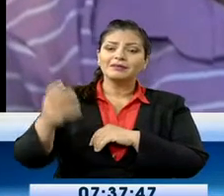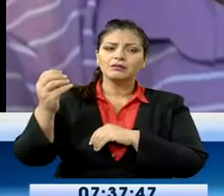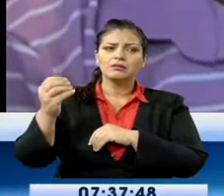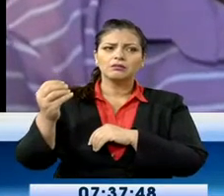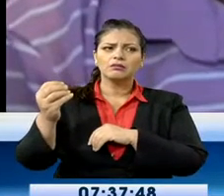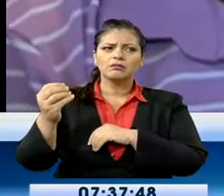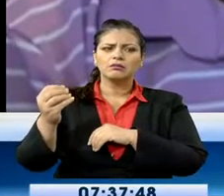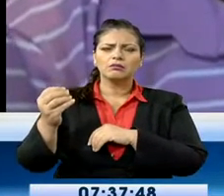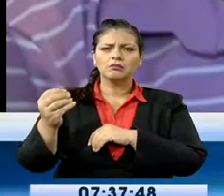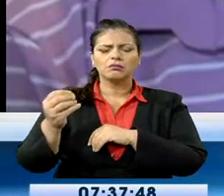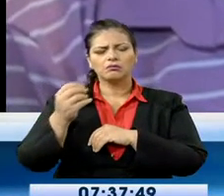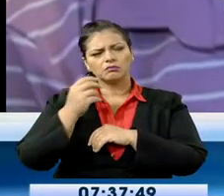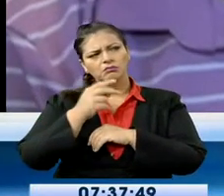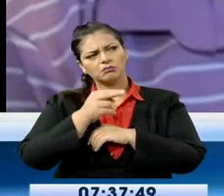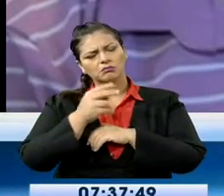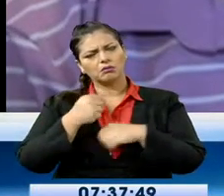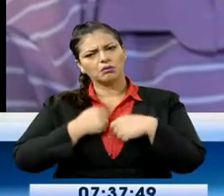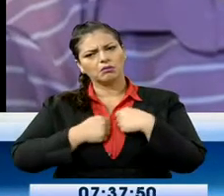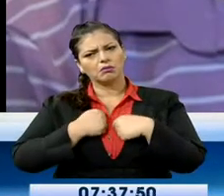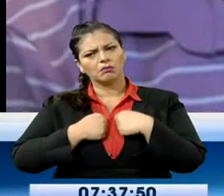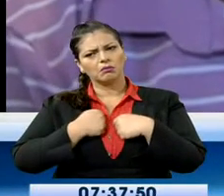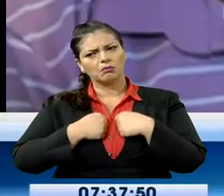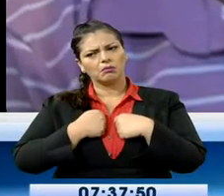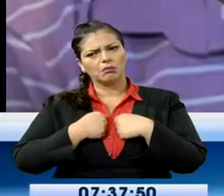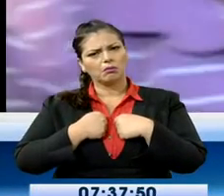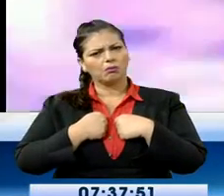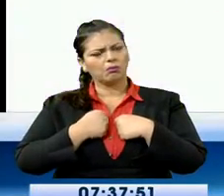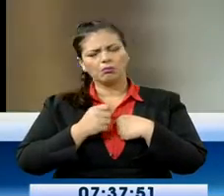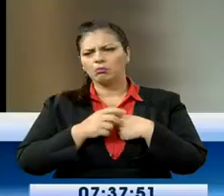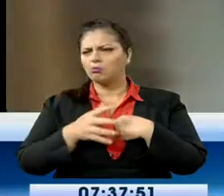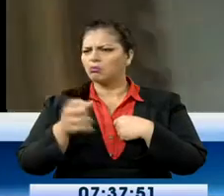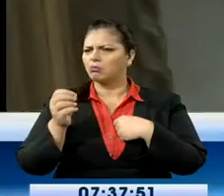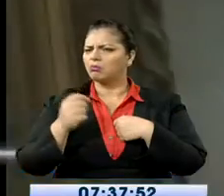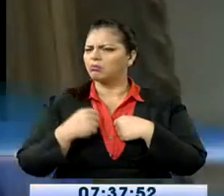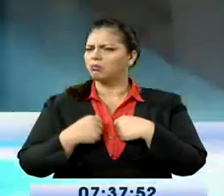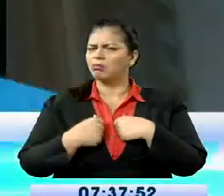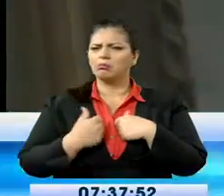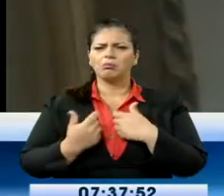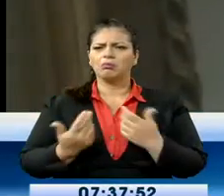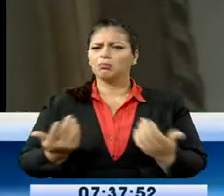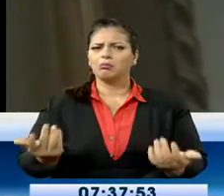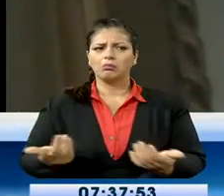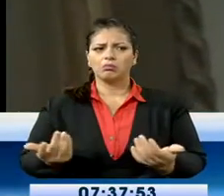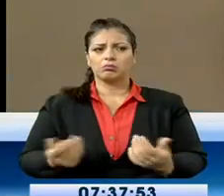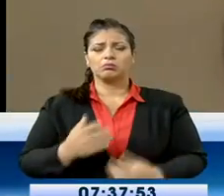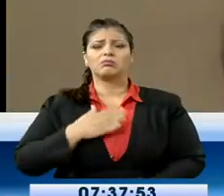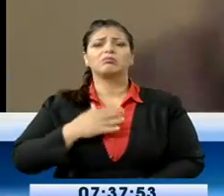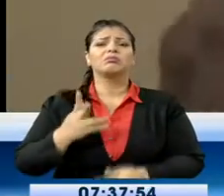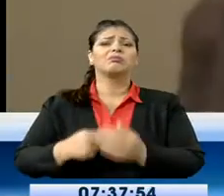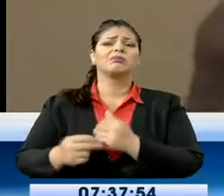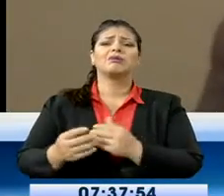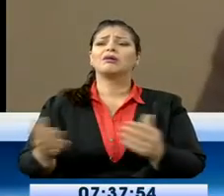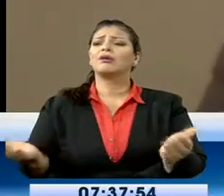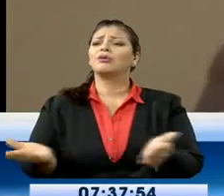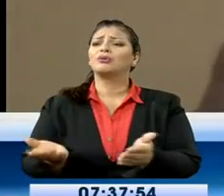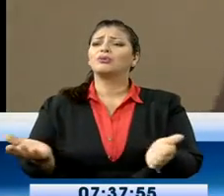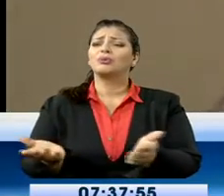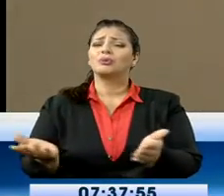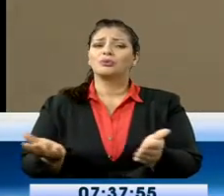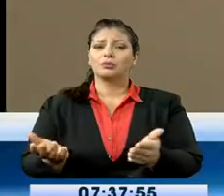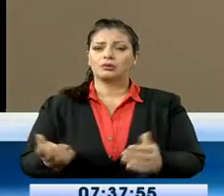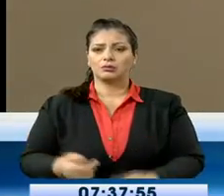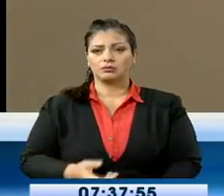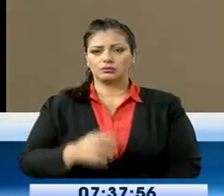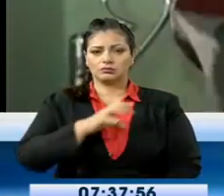ido bañándose, y de ahí no sabía nada más. Doña Teolinda no pierde la esperanza, aunque para ella es un gran